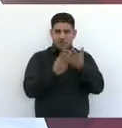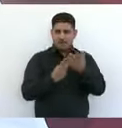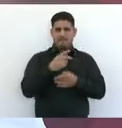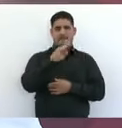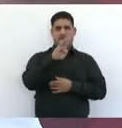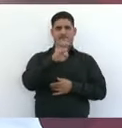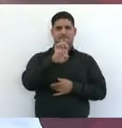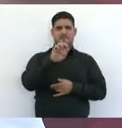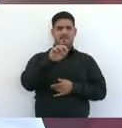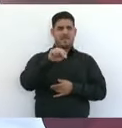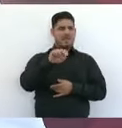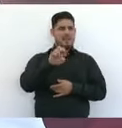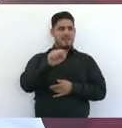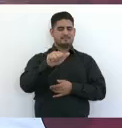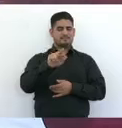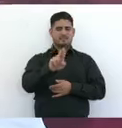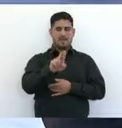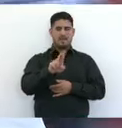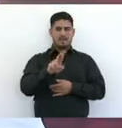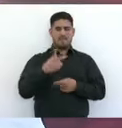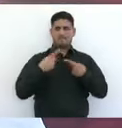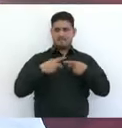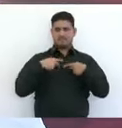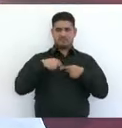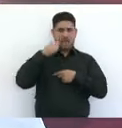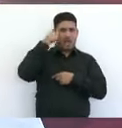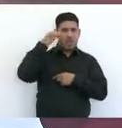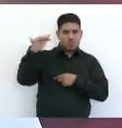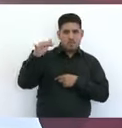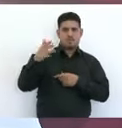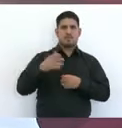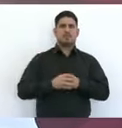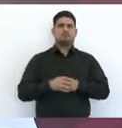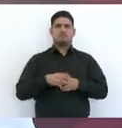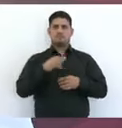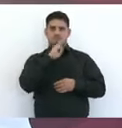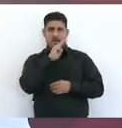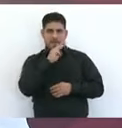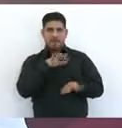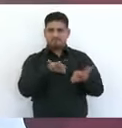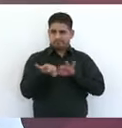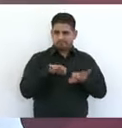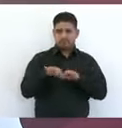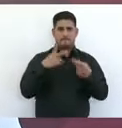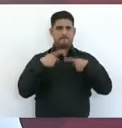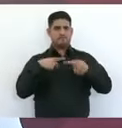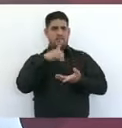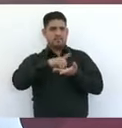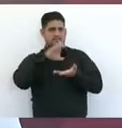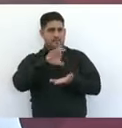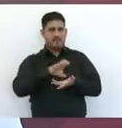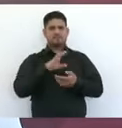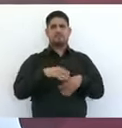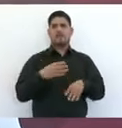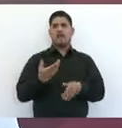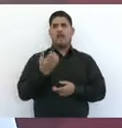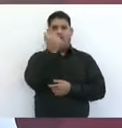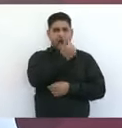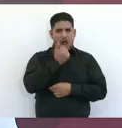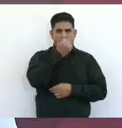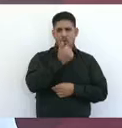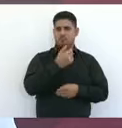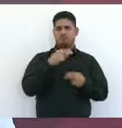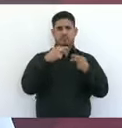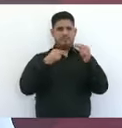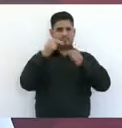bienestar. Personas adultas mayores, madres trabajadoras, personas con discapacidad, estudiantes de todos los